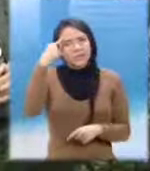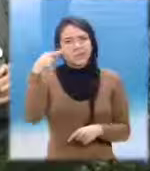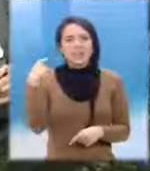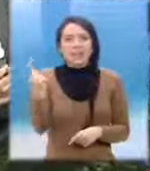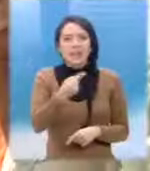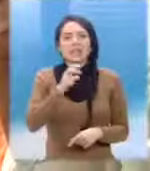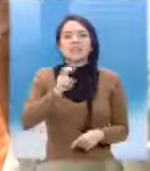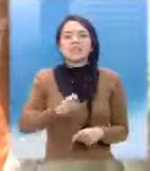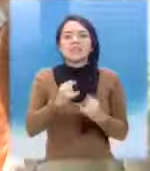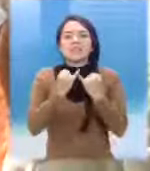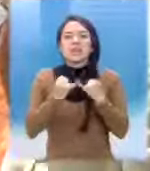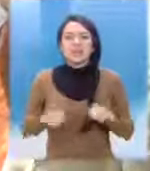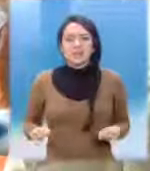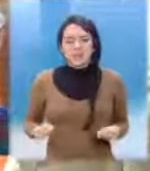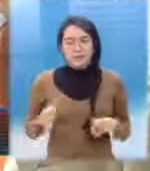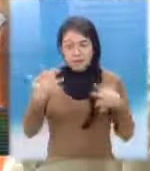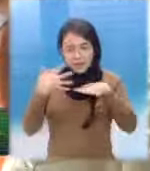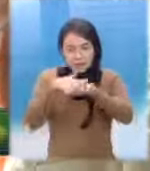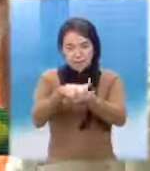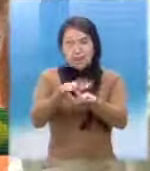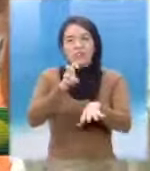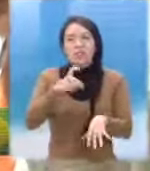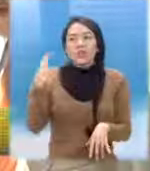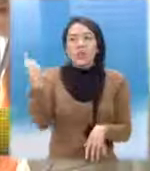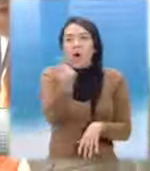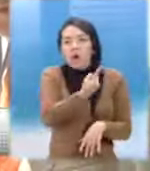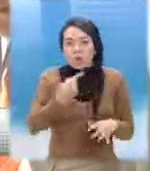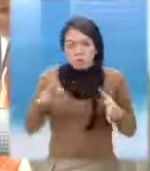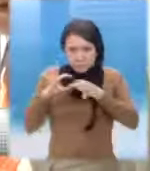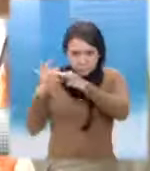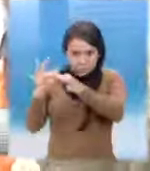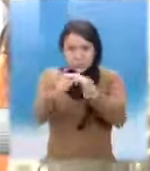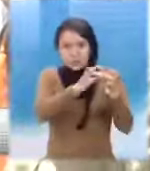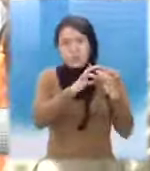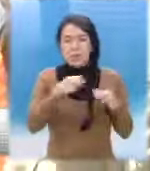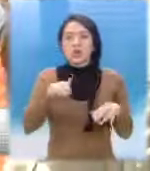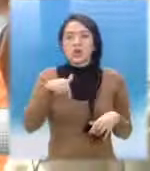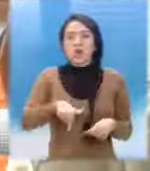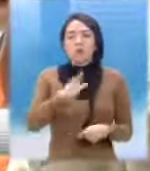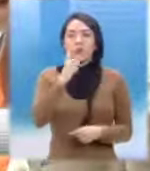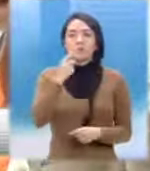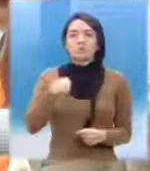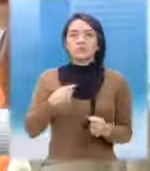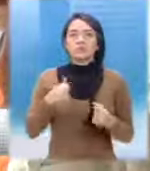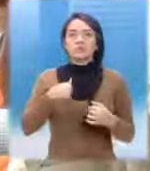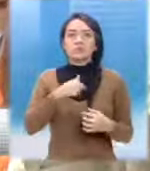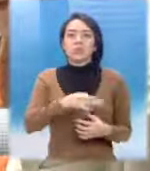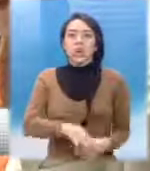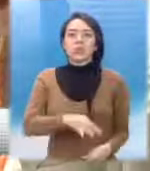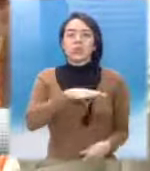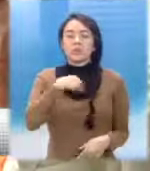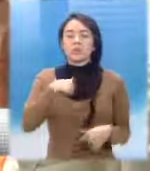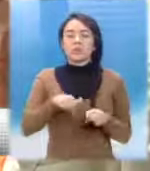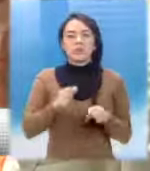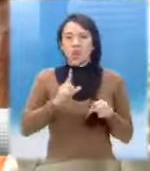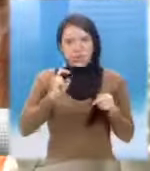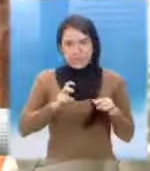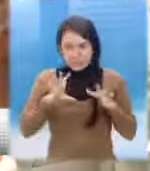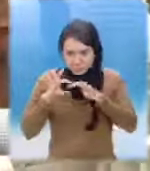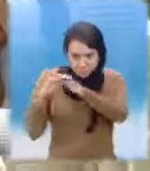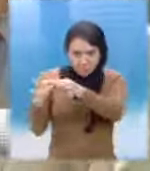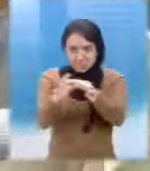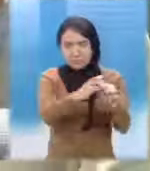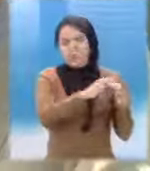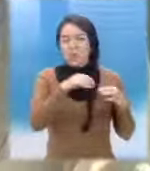independencia integral. Tenemos rezagos y objetivos comunes. Por ello, las relaciones entre México y